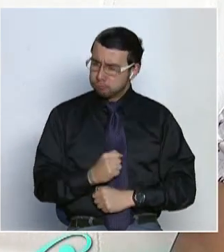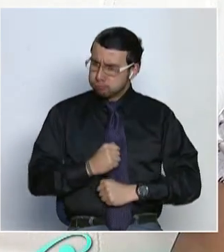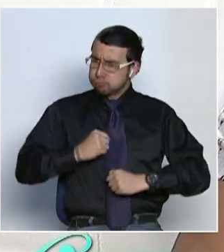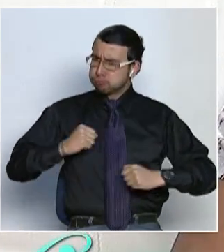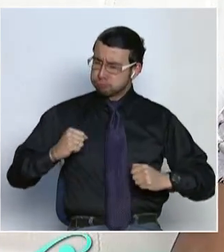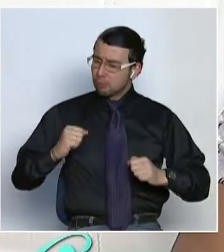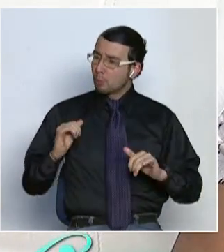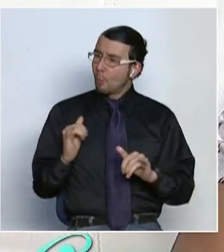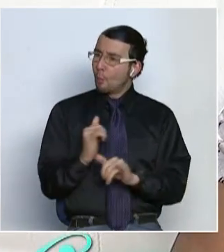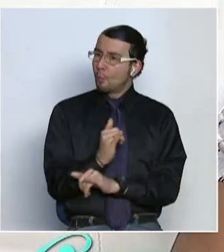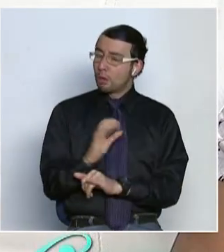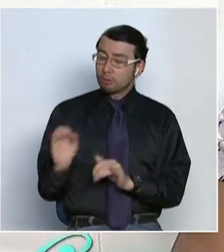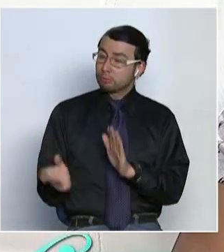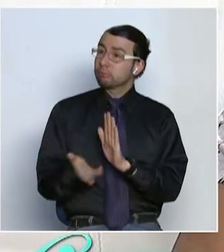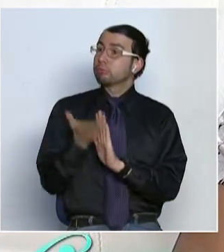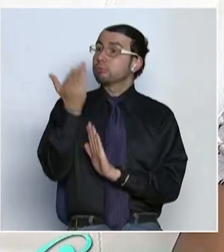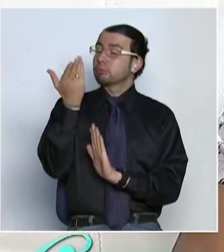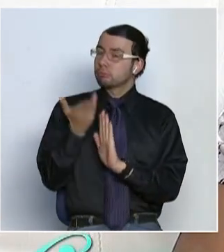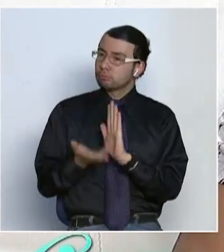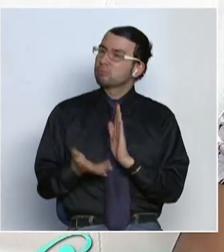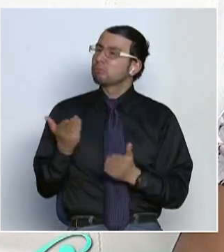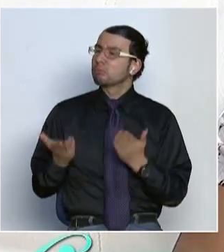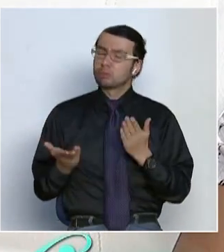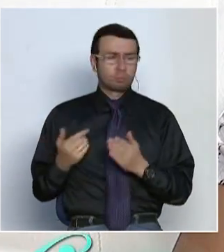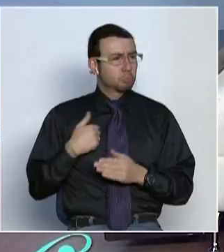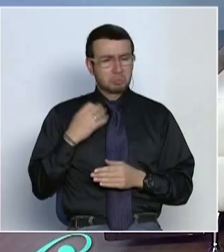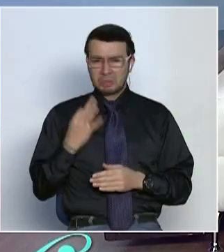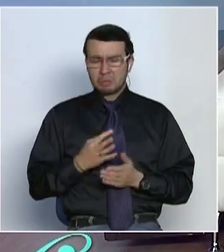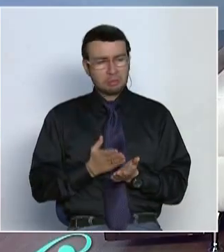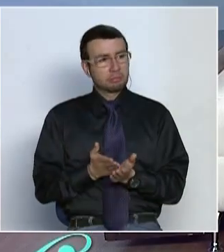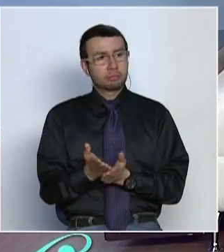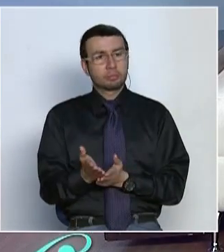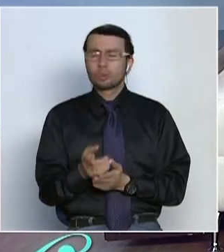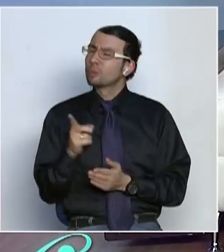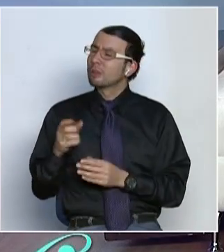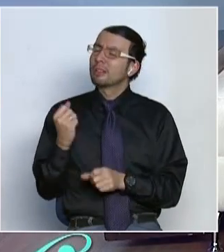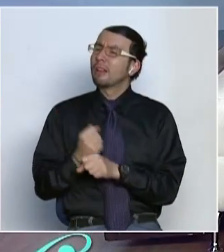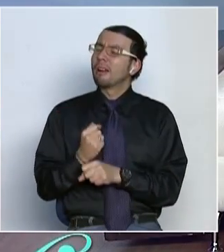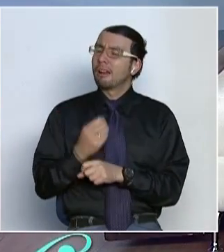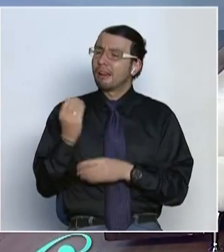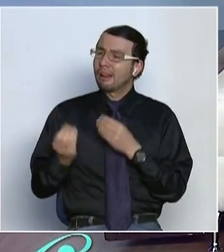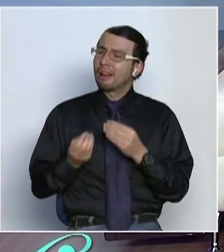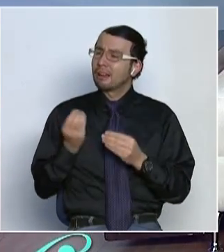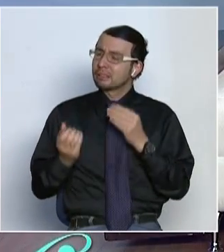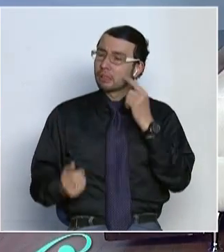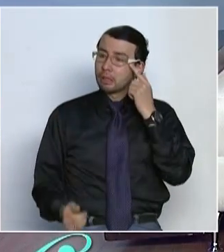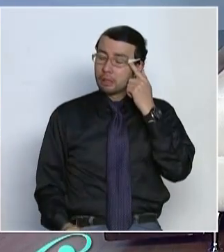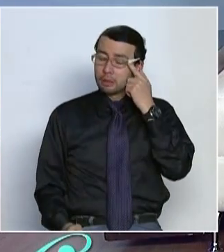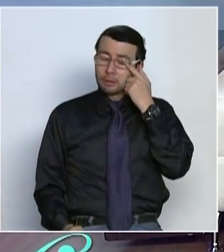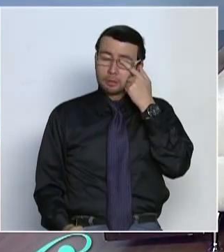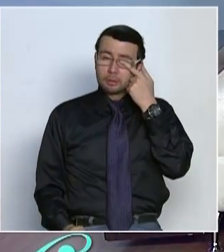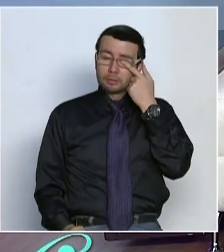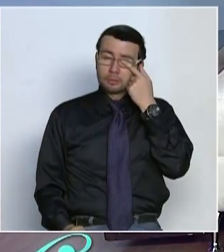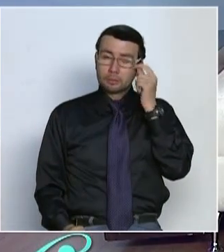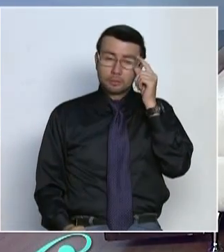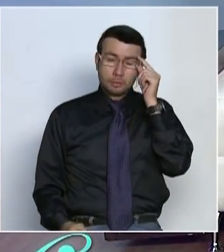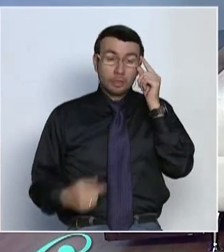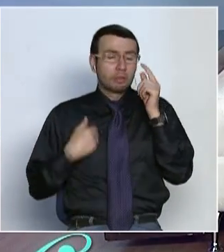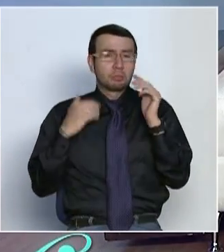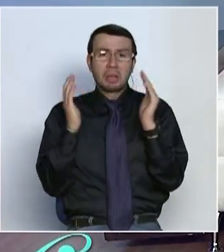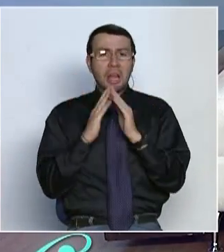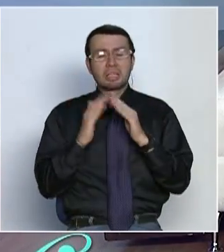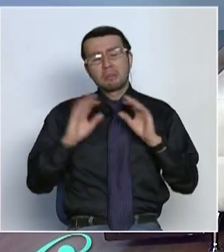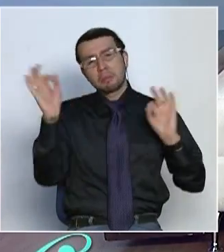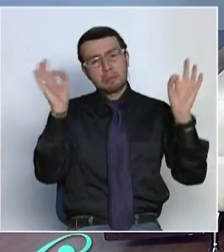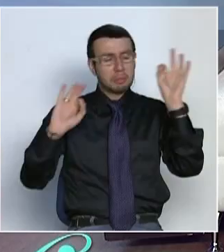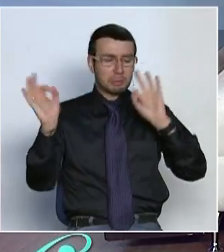no? Sí. ¿O ha aumentado? Siempre ha sido así. ¿Usted qué hace? ¿En qué trabaja? Los destinos domésticos en la